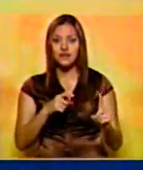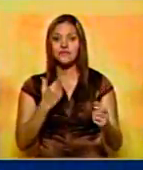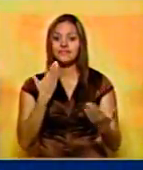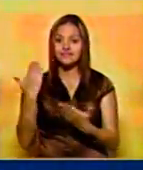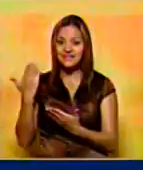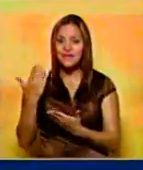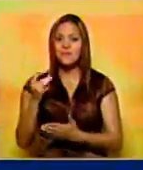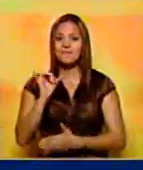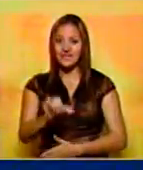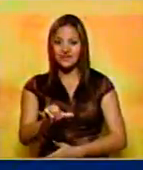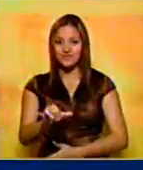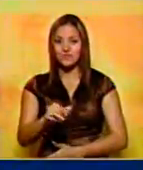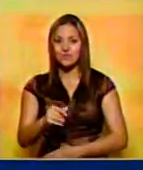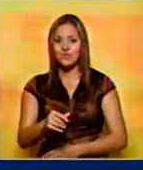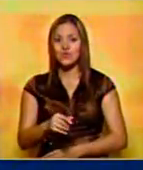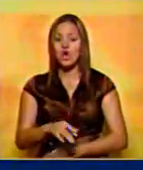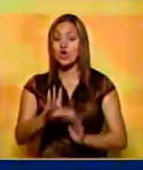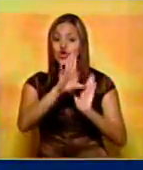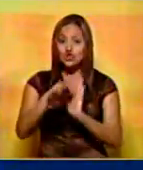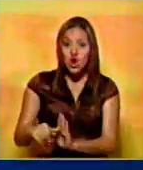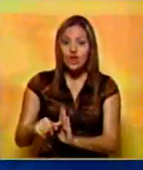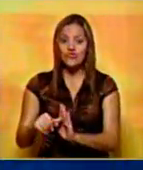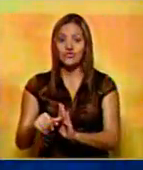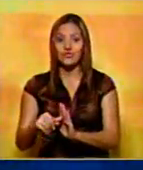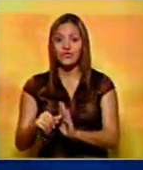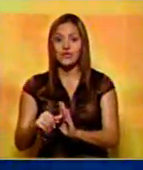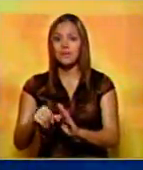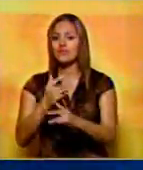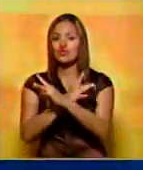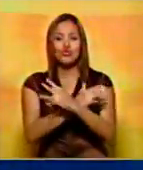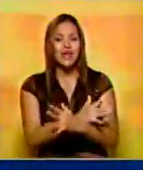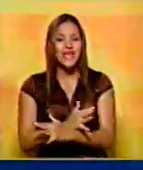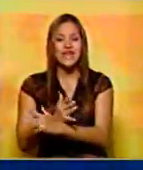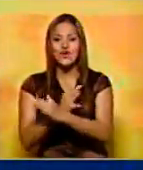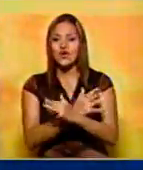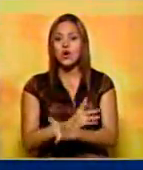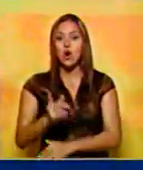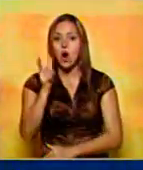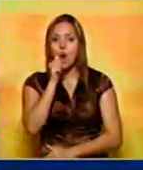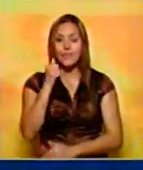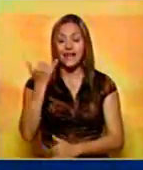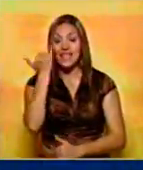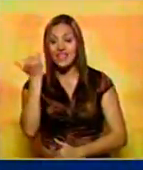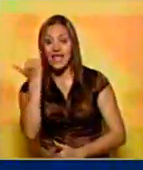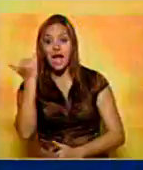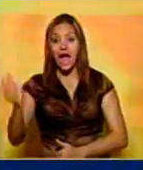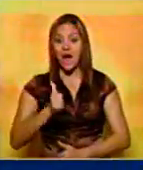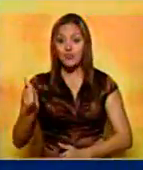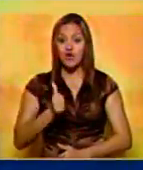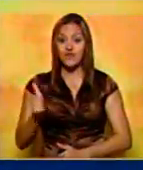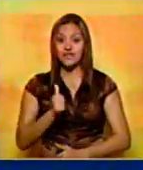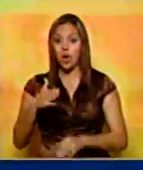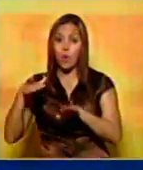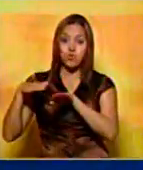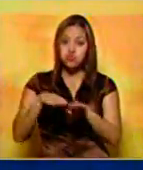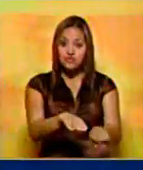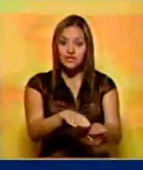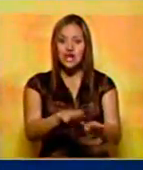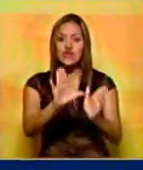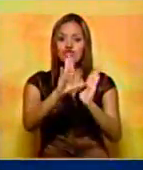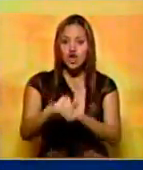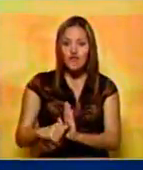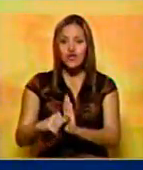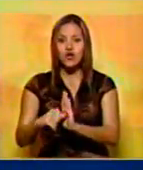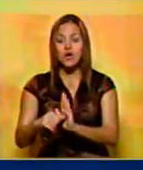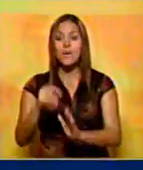plato, Alex Gordon salió al robo de intermedia. Pero en la jugada, Escobar fue astuto y aprovechó el momento para meterse hasta el plato y robarse la